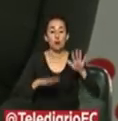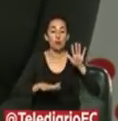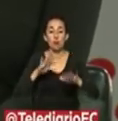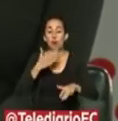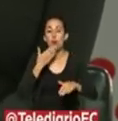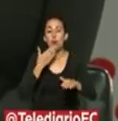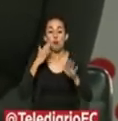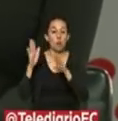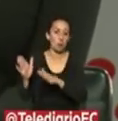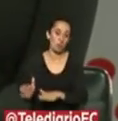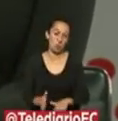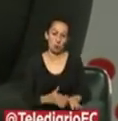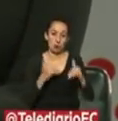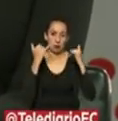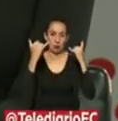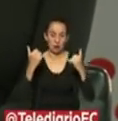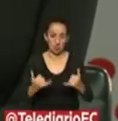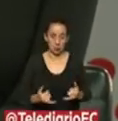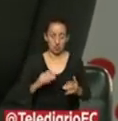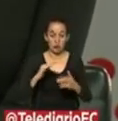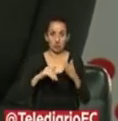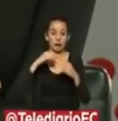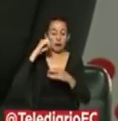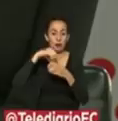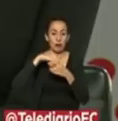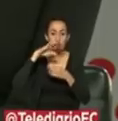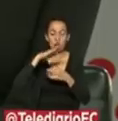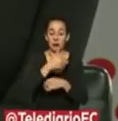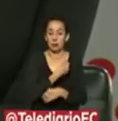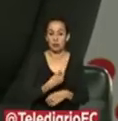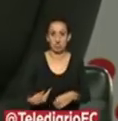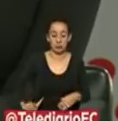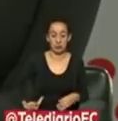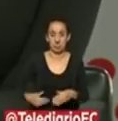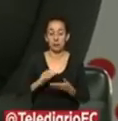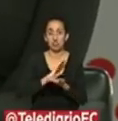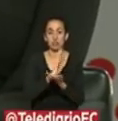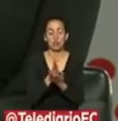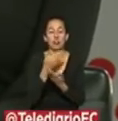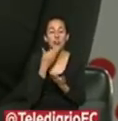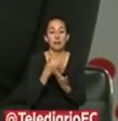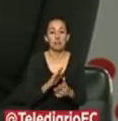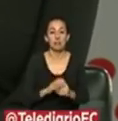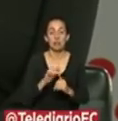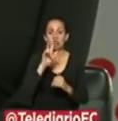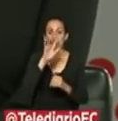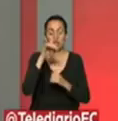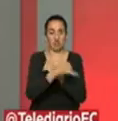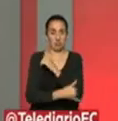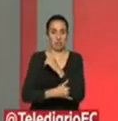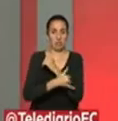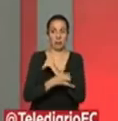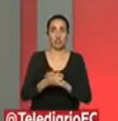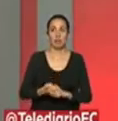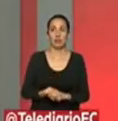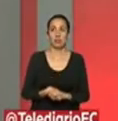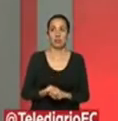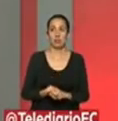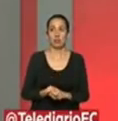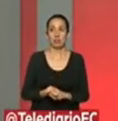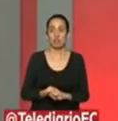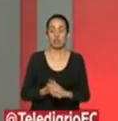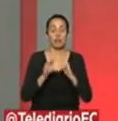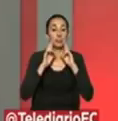las diferencias que tenían ustedes desde las elecciones presidenciales con los asambleístas, por ejemplo, de Alianza País? Bueno, siendo